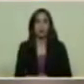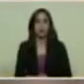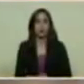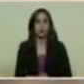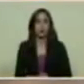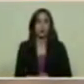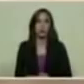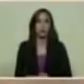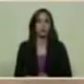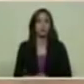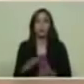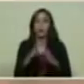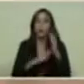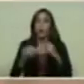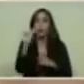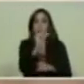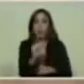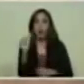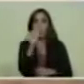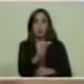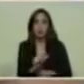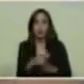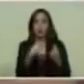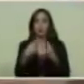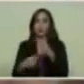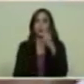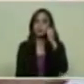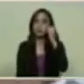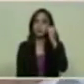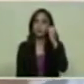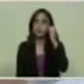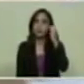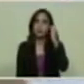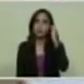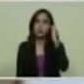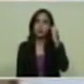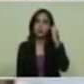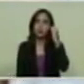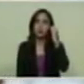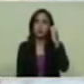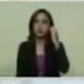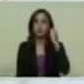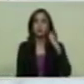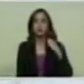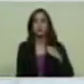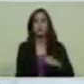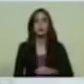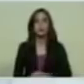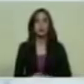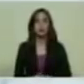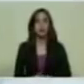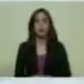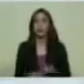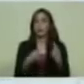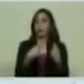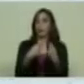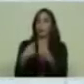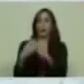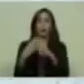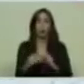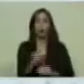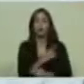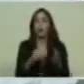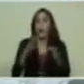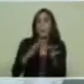repotenciada de los trabajadores del país, que tiene como base el medio petro,